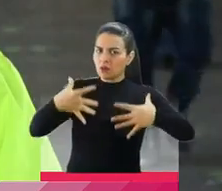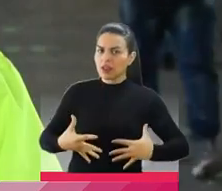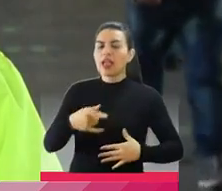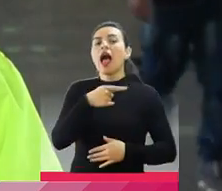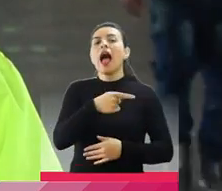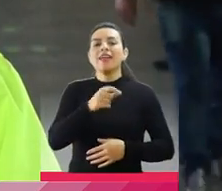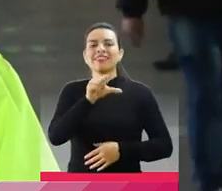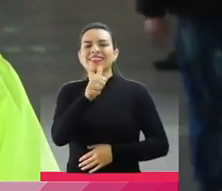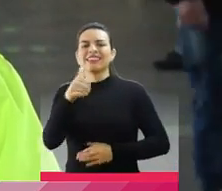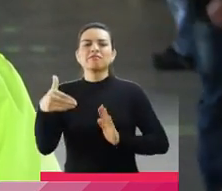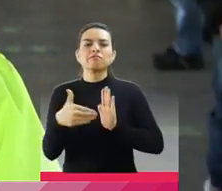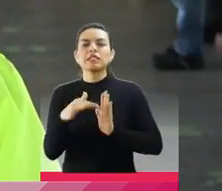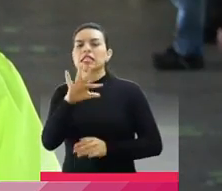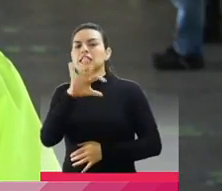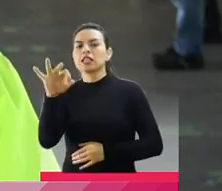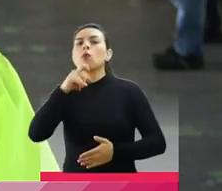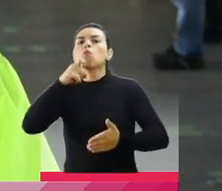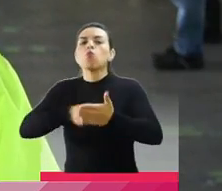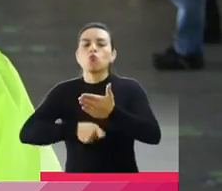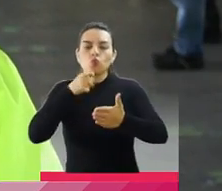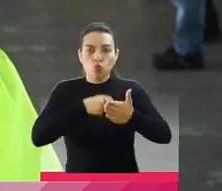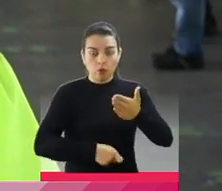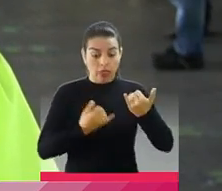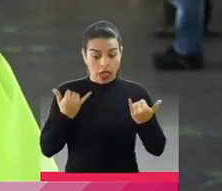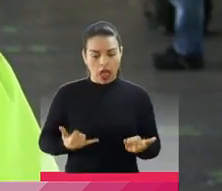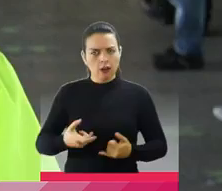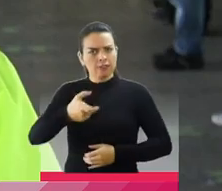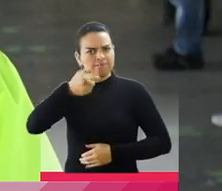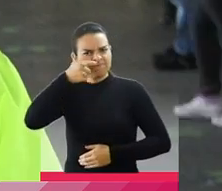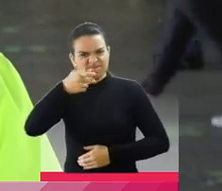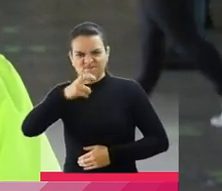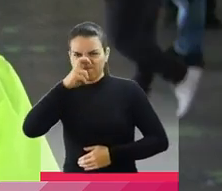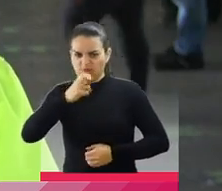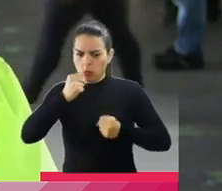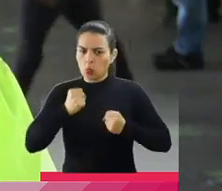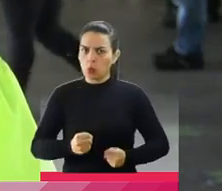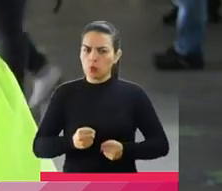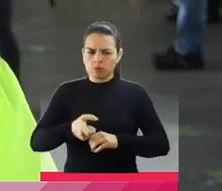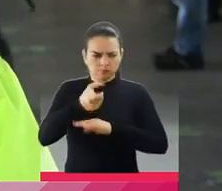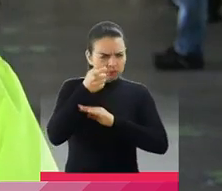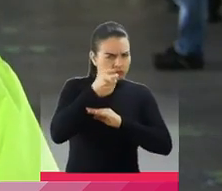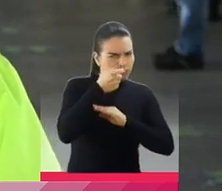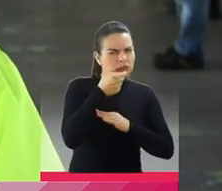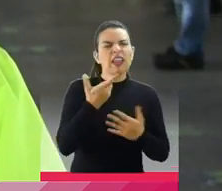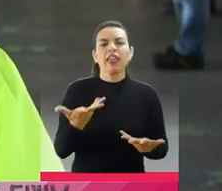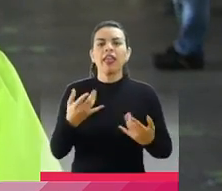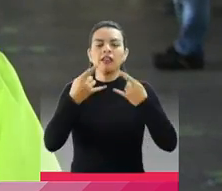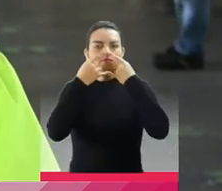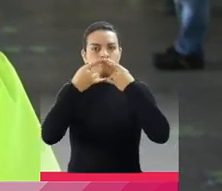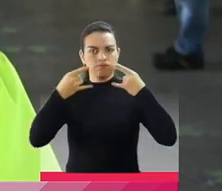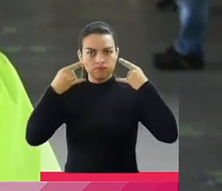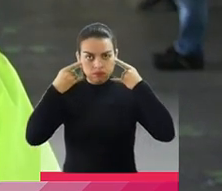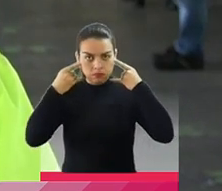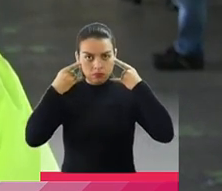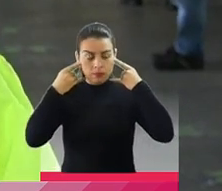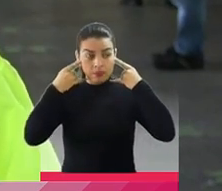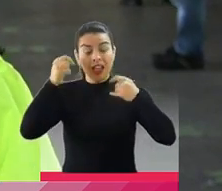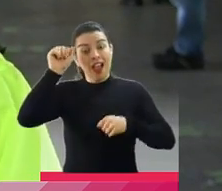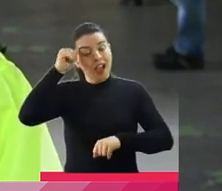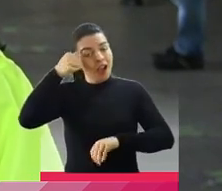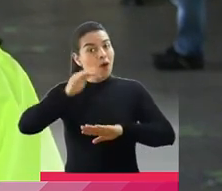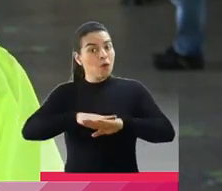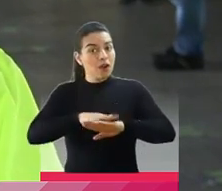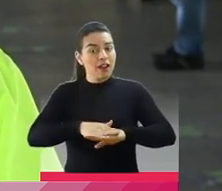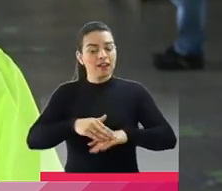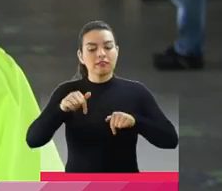Vamos a llevar a cabo unos controles más estrictos, especialmente en lo que corresponde a la utilización del tapabocas. Recordemos que entramos a una nueva